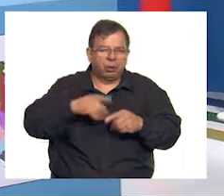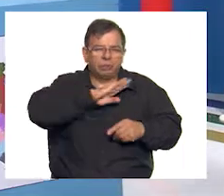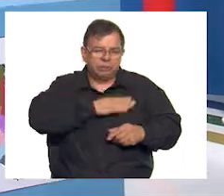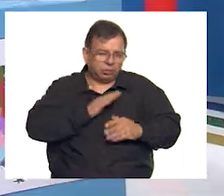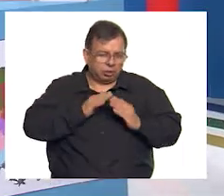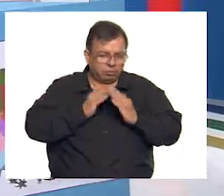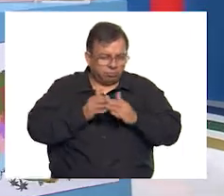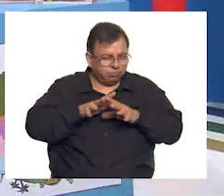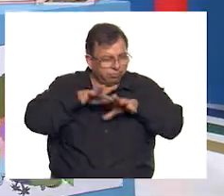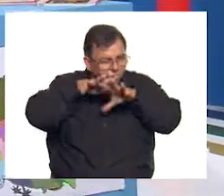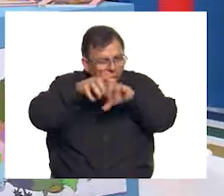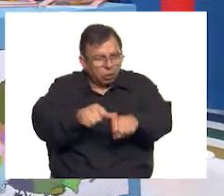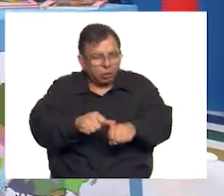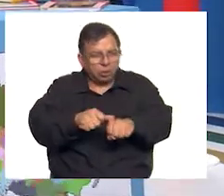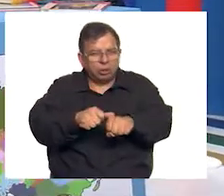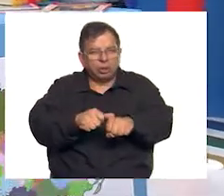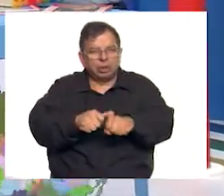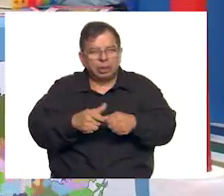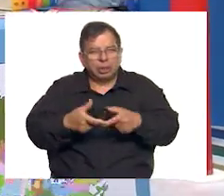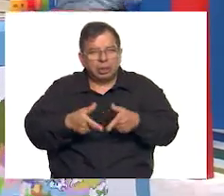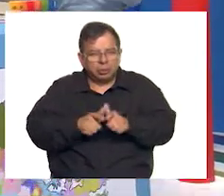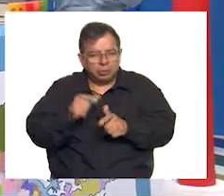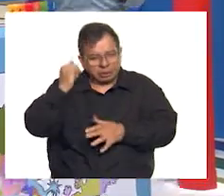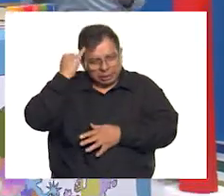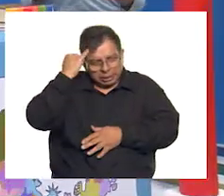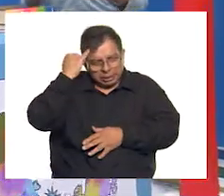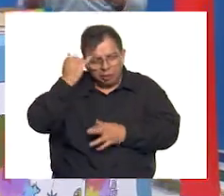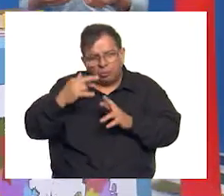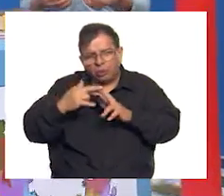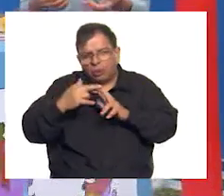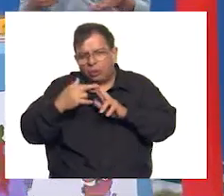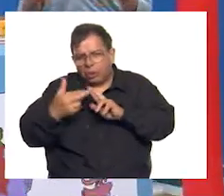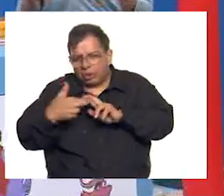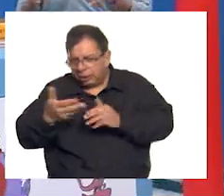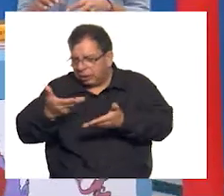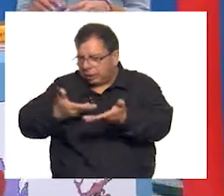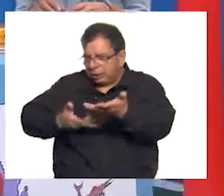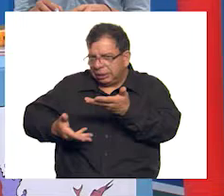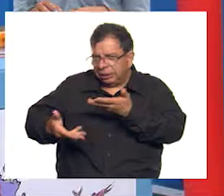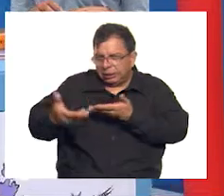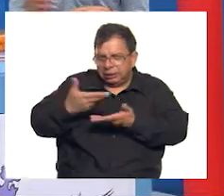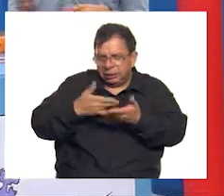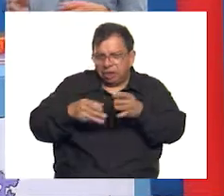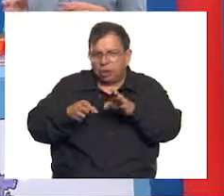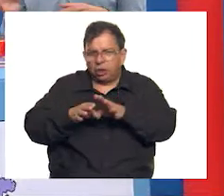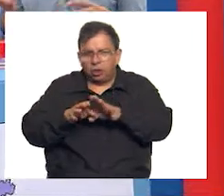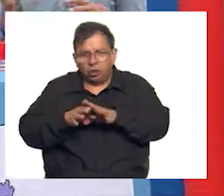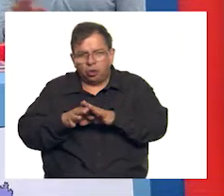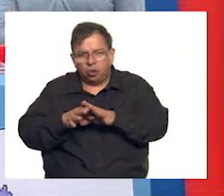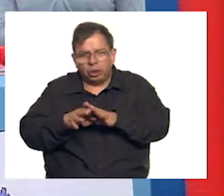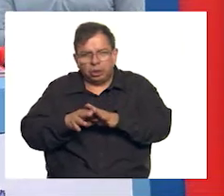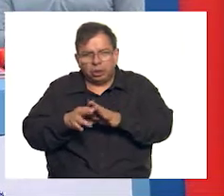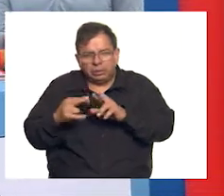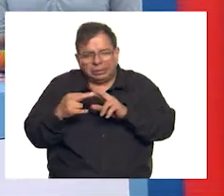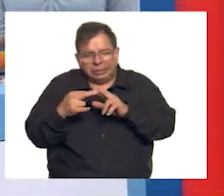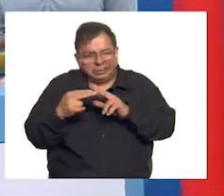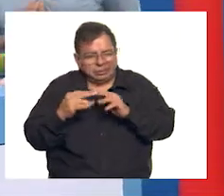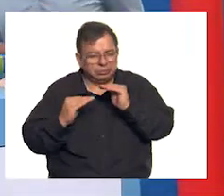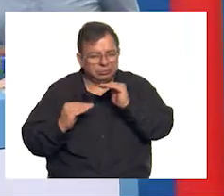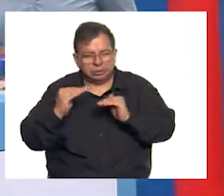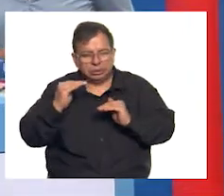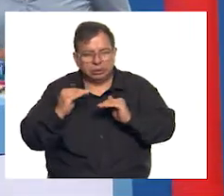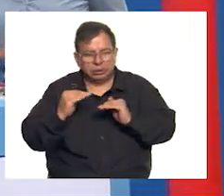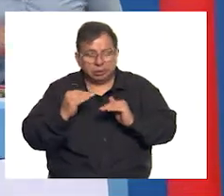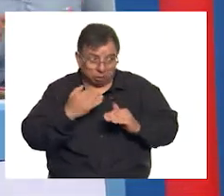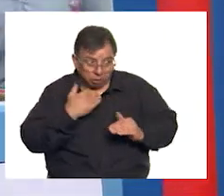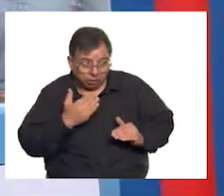con los españoles y los grupos originarios, que hay relaciones e intercambios, pero hasta cierto punto y en relaciones no tan equitativas. ¿Voy